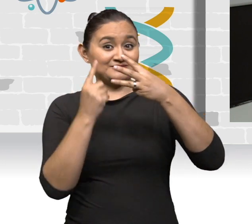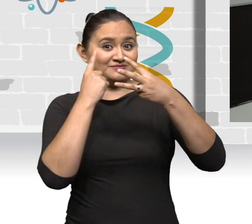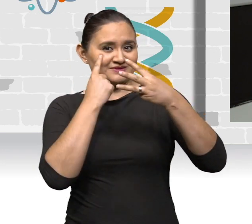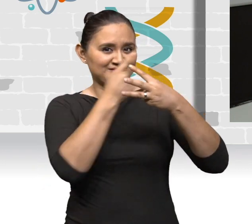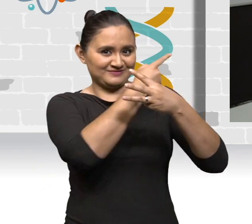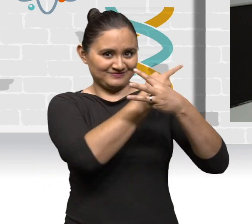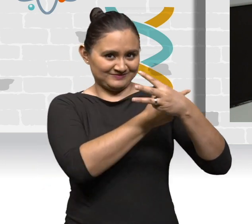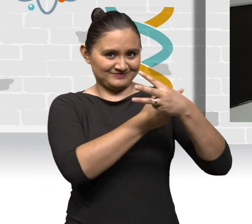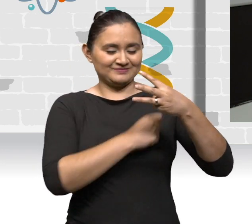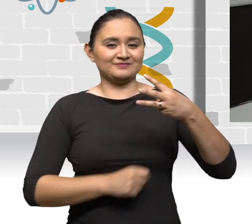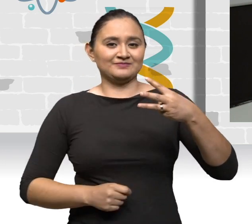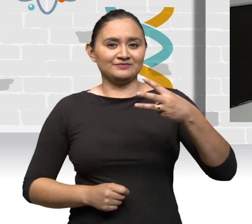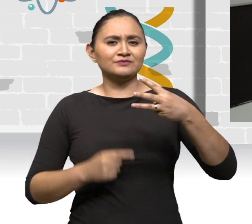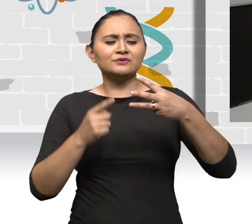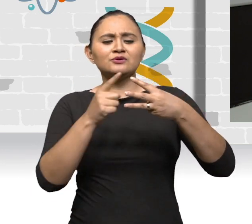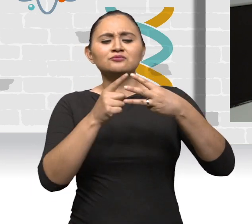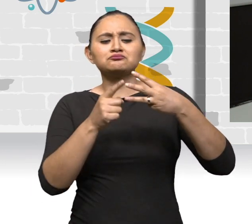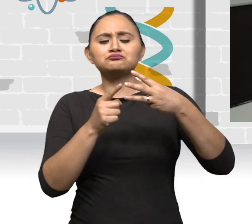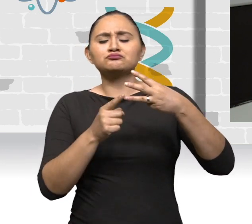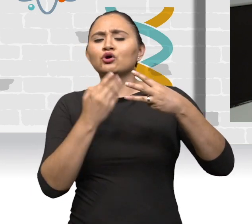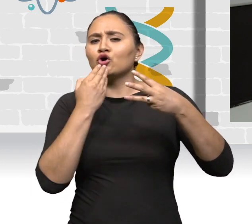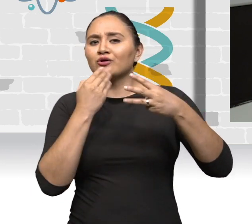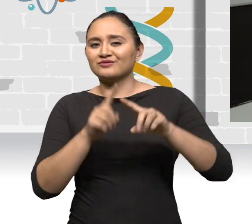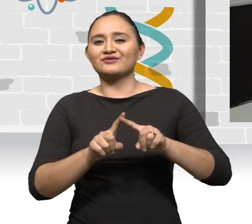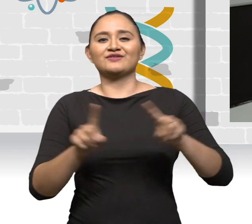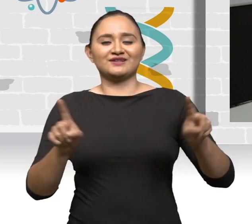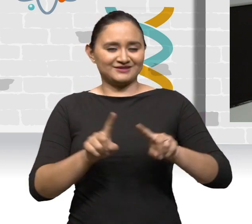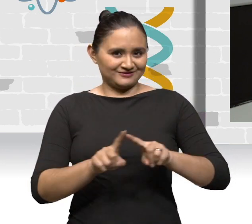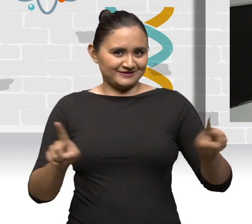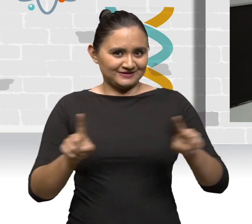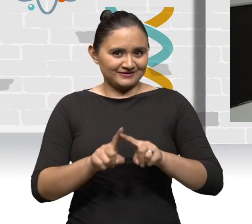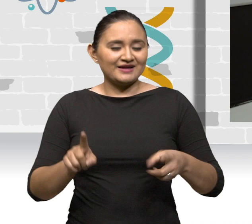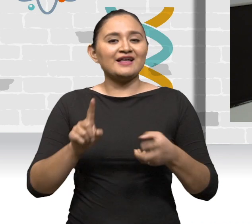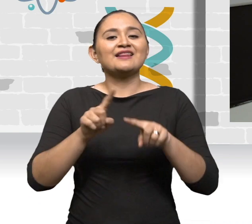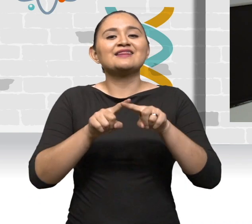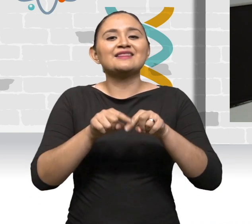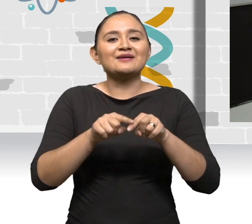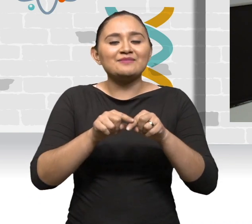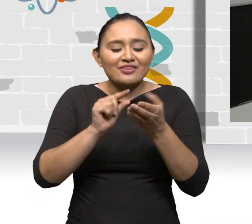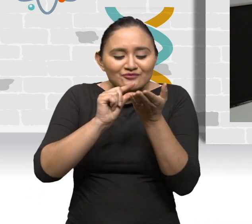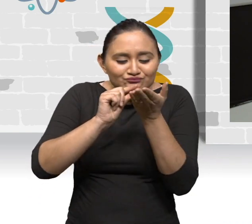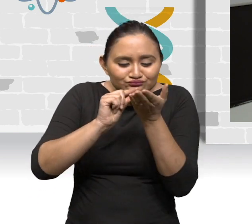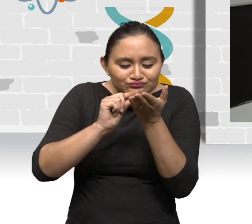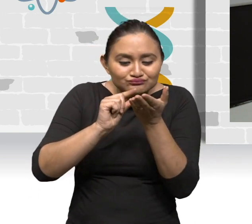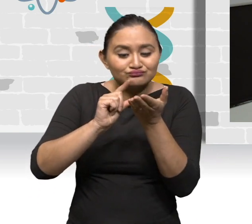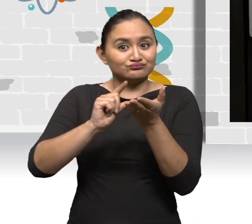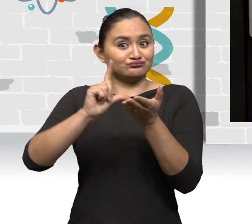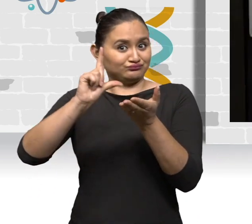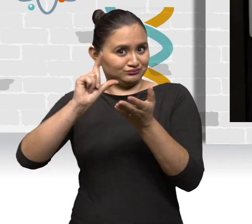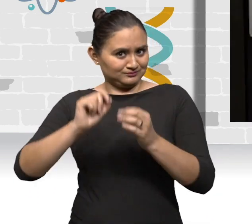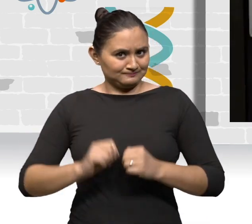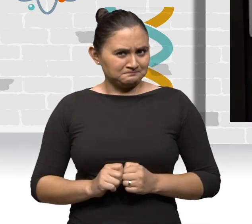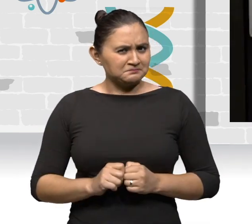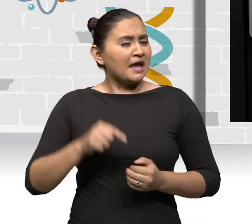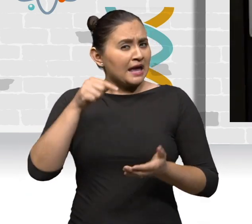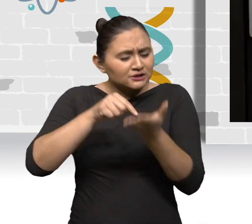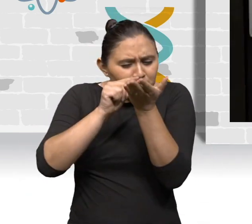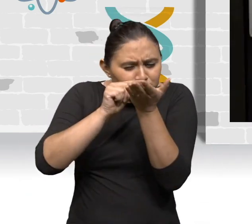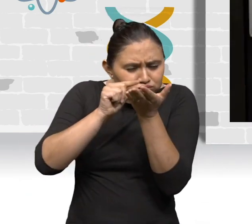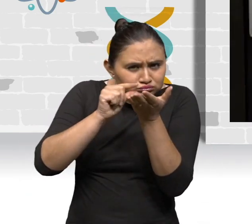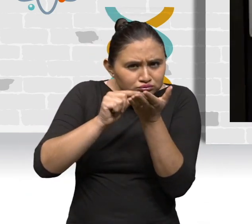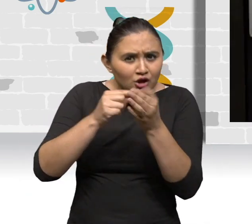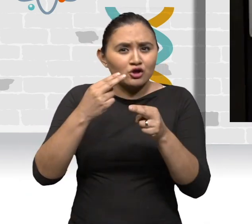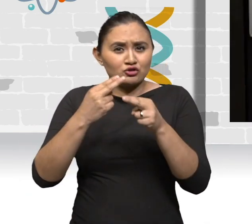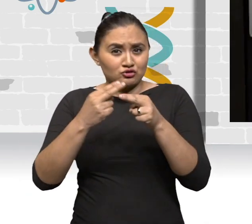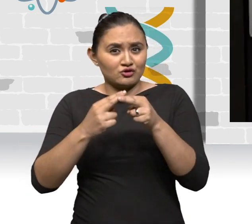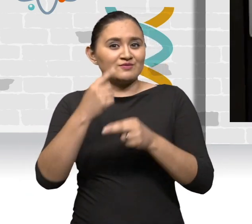disoluciones, coloides y suspensiones, que se diferencian entre ellas por el tamaño de partícula que se encuentran. Estas